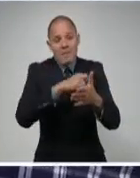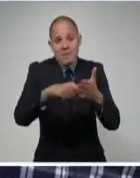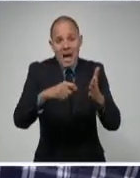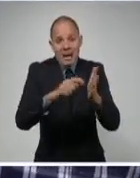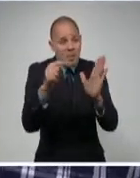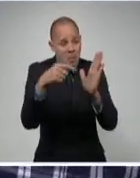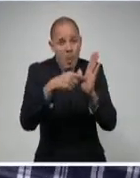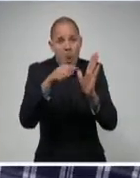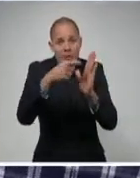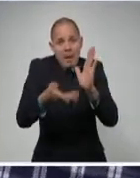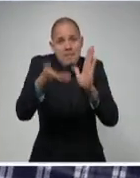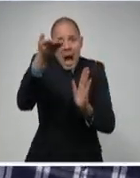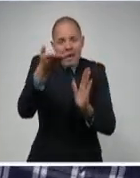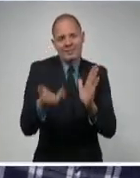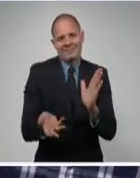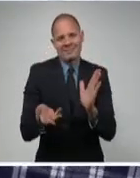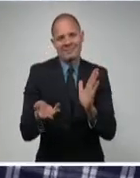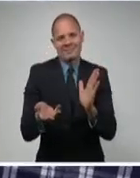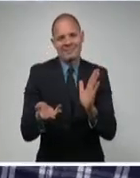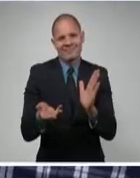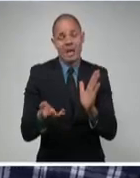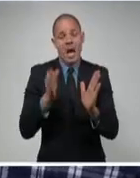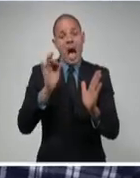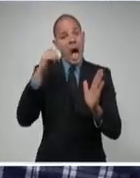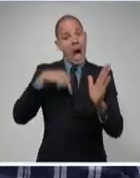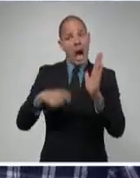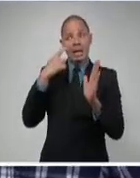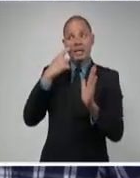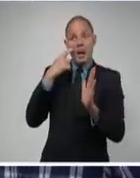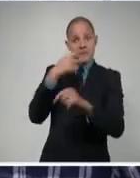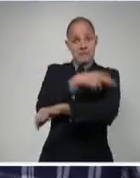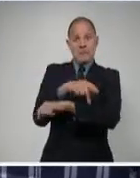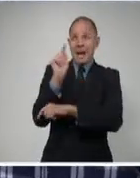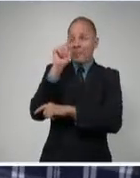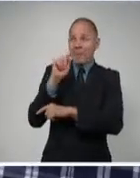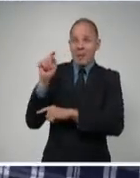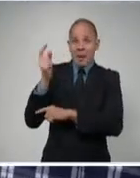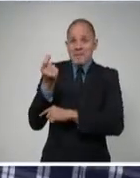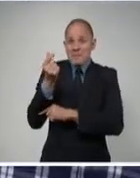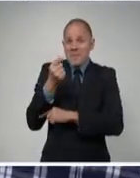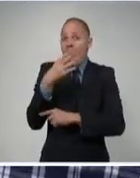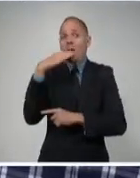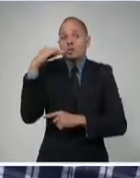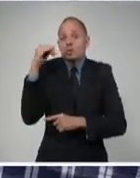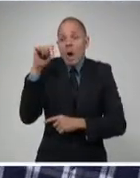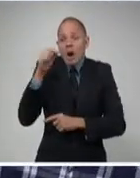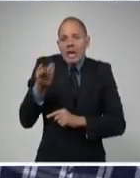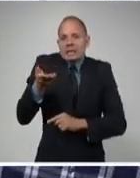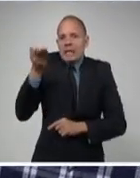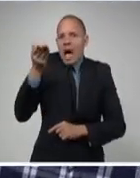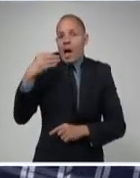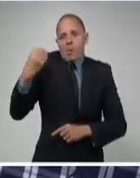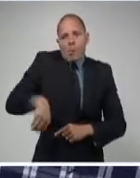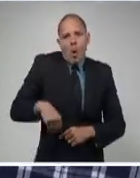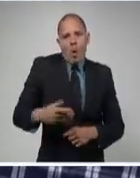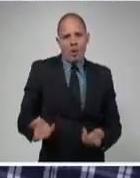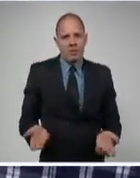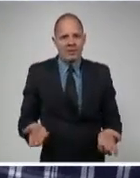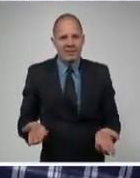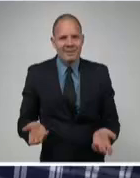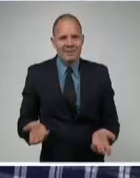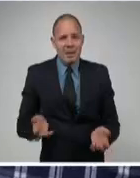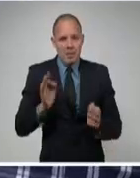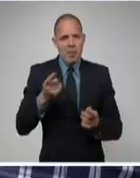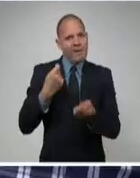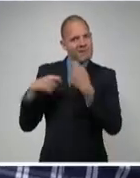Los precios están muy buenos en el mercado internacional. Bueno. Y hay que aprovechar esa